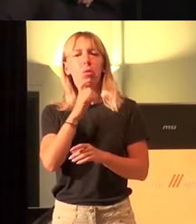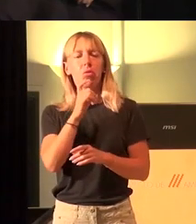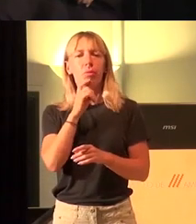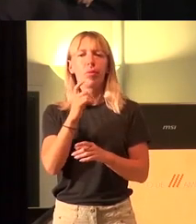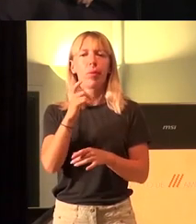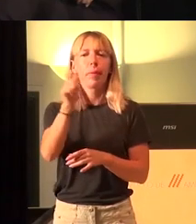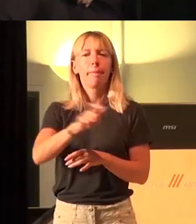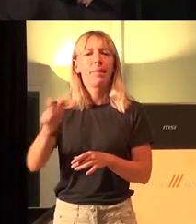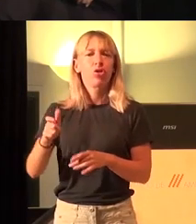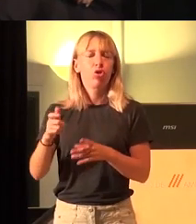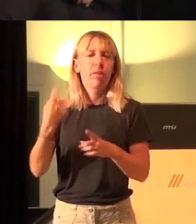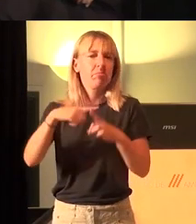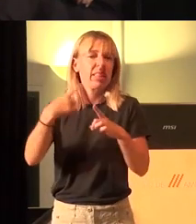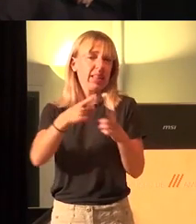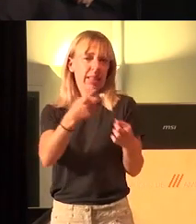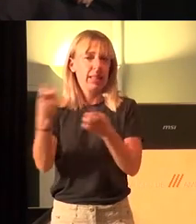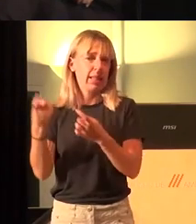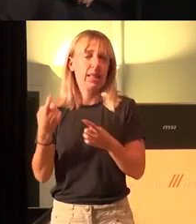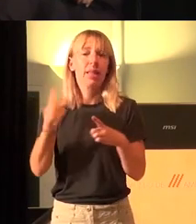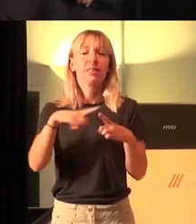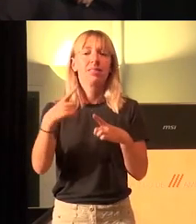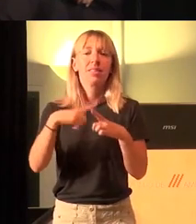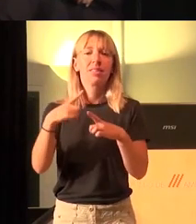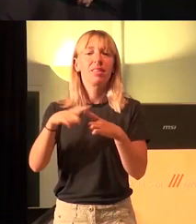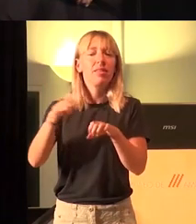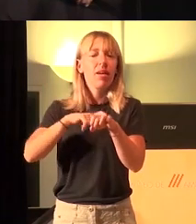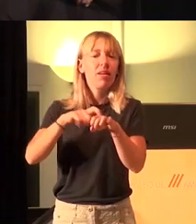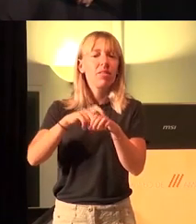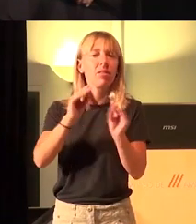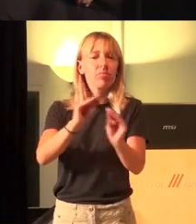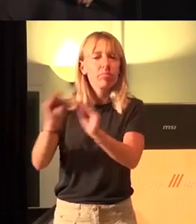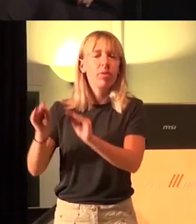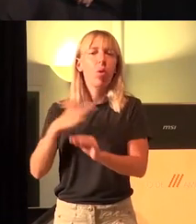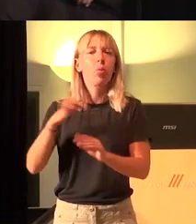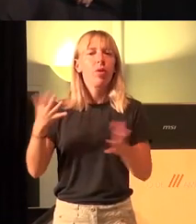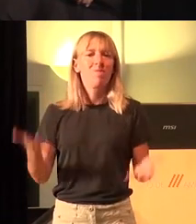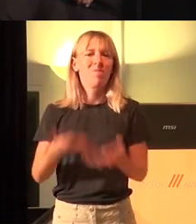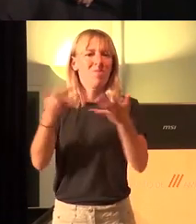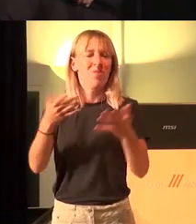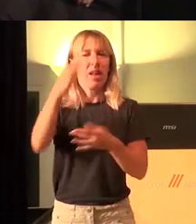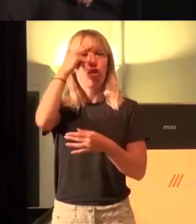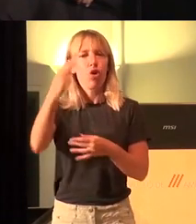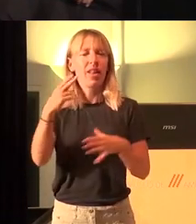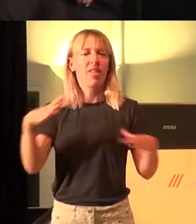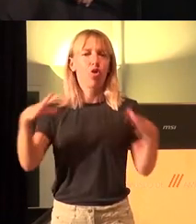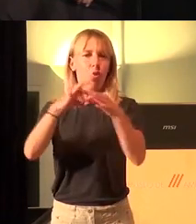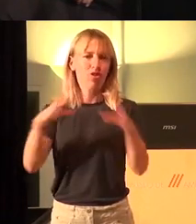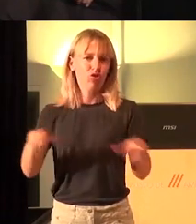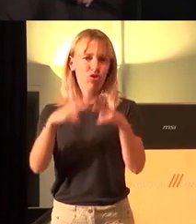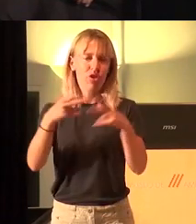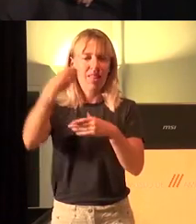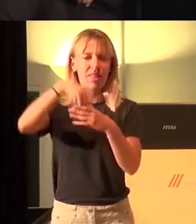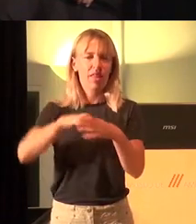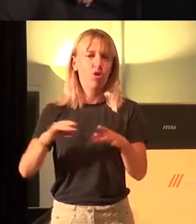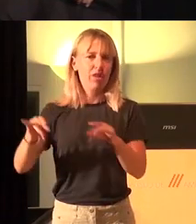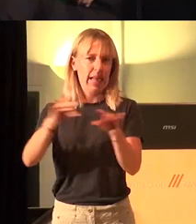de personas con sus distintas necesidades y con sus distintas características puede fomentar la tolerancia y la cohesión social dentro